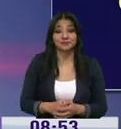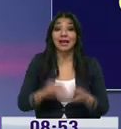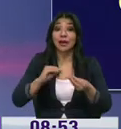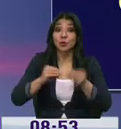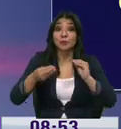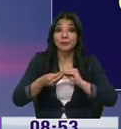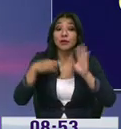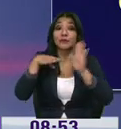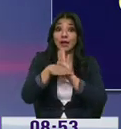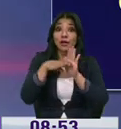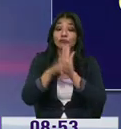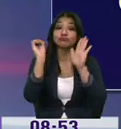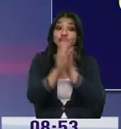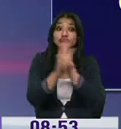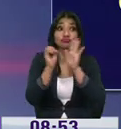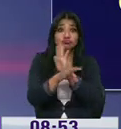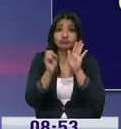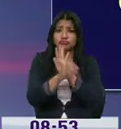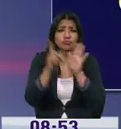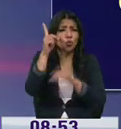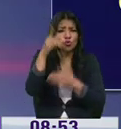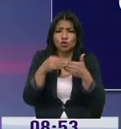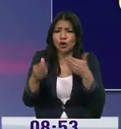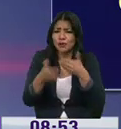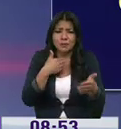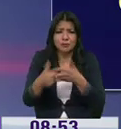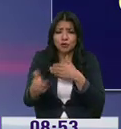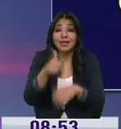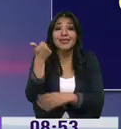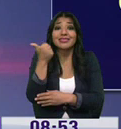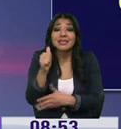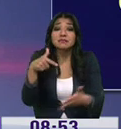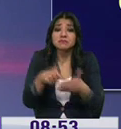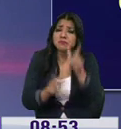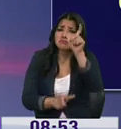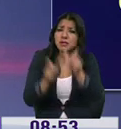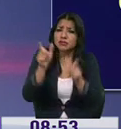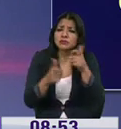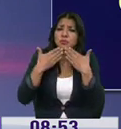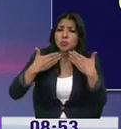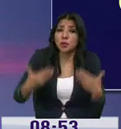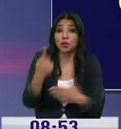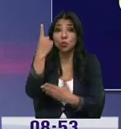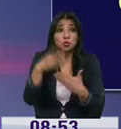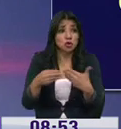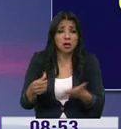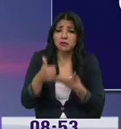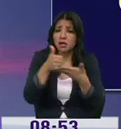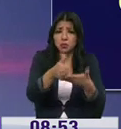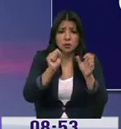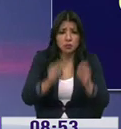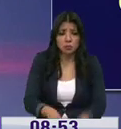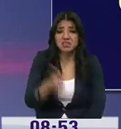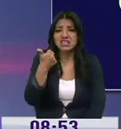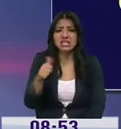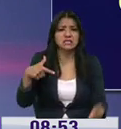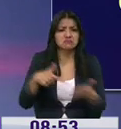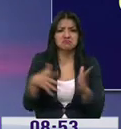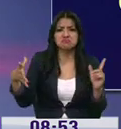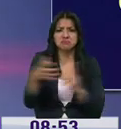caminar y ser ese gran arquero. Oye, 10,000 personas a $1 son $10,000. Sí, sí. Y sí. Una ciudad